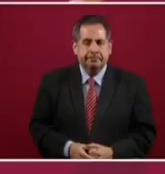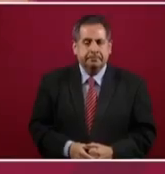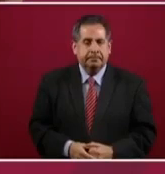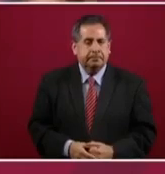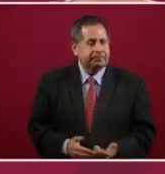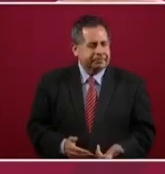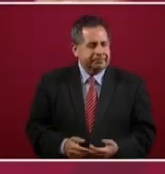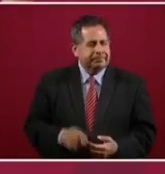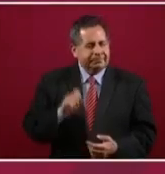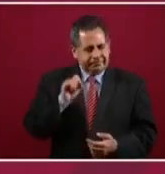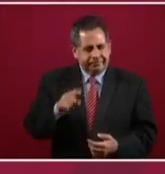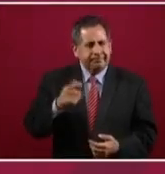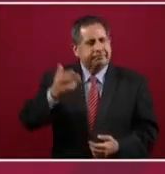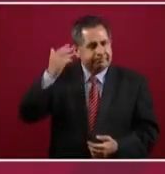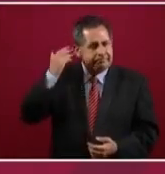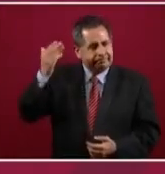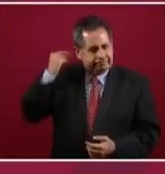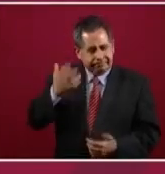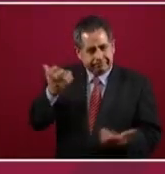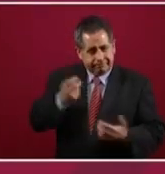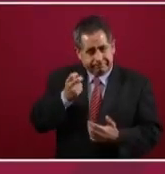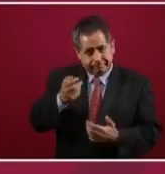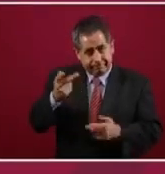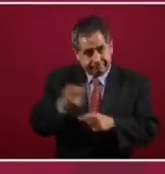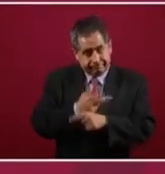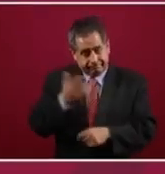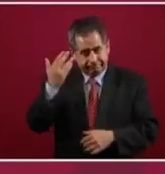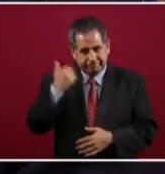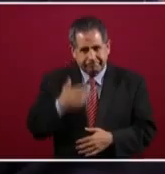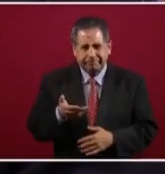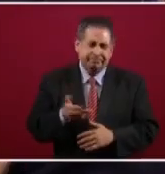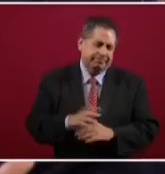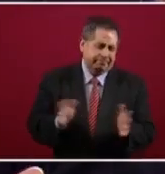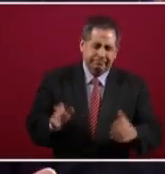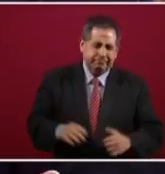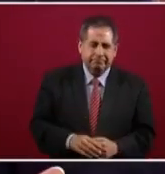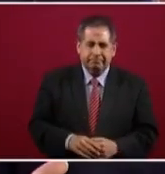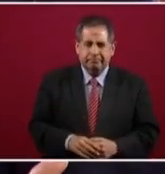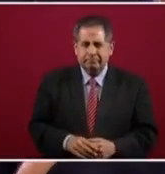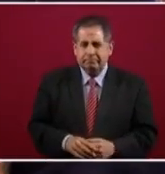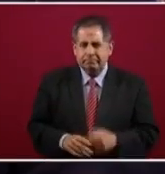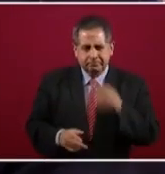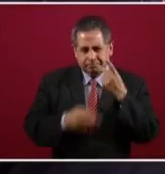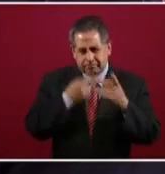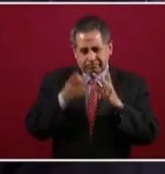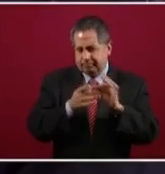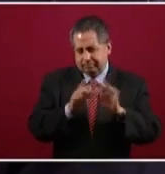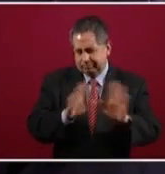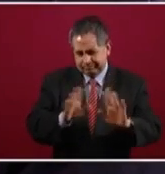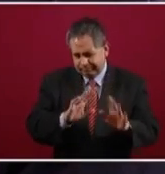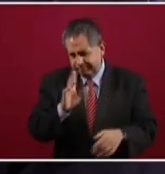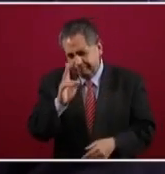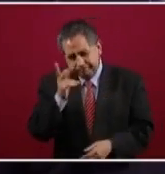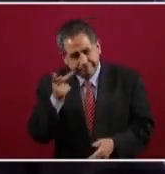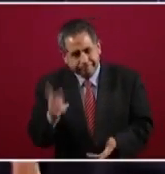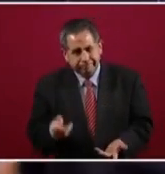De las cosas que se hacían. Ya no hay que seguir hablando, pero